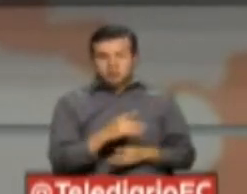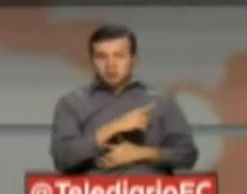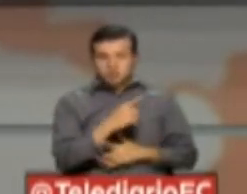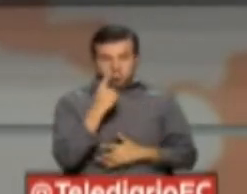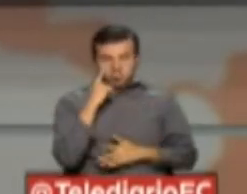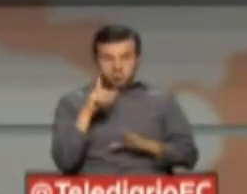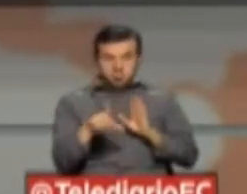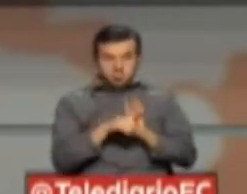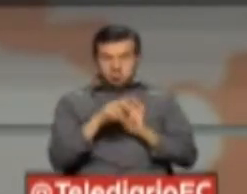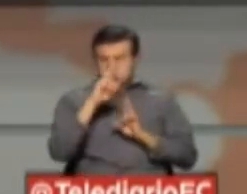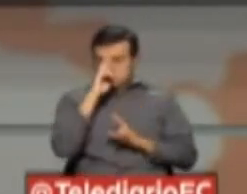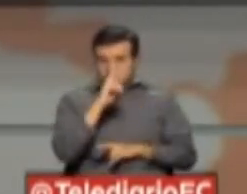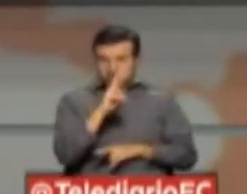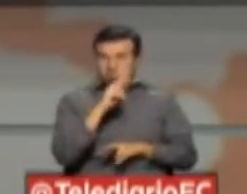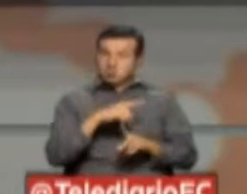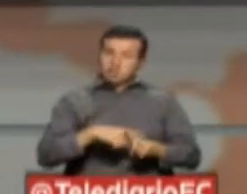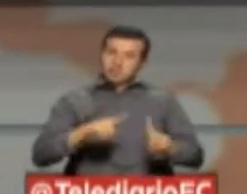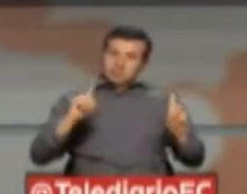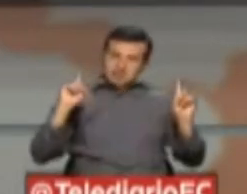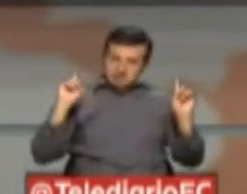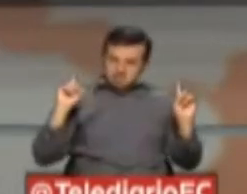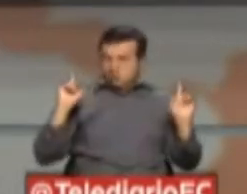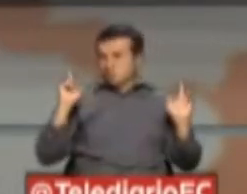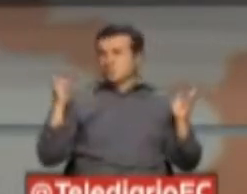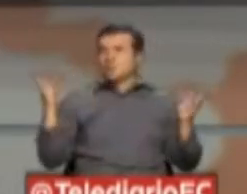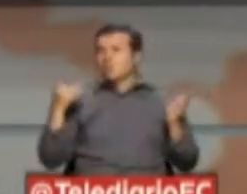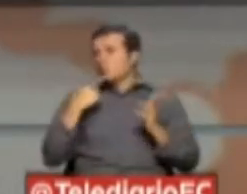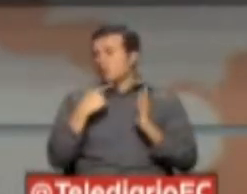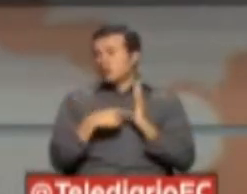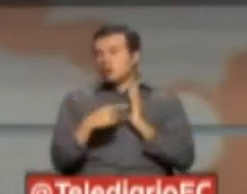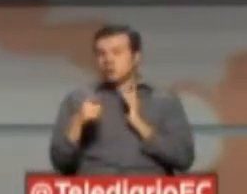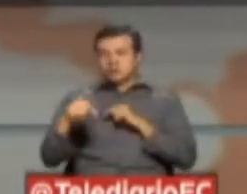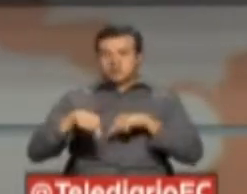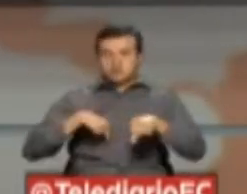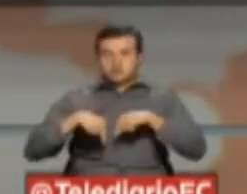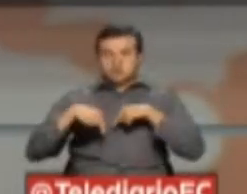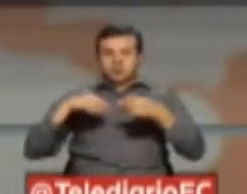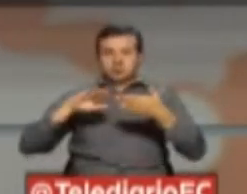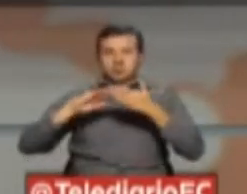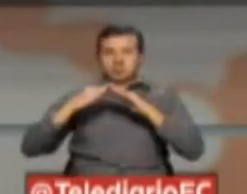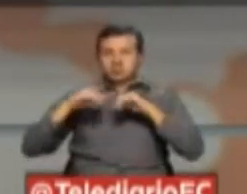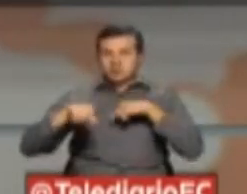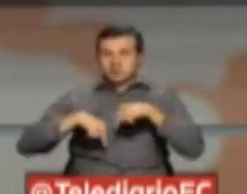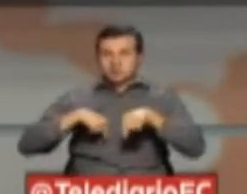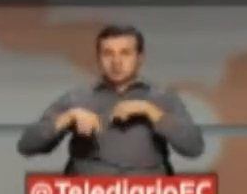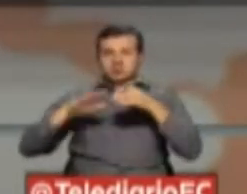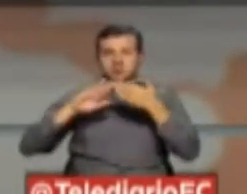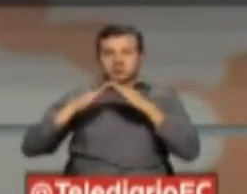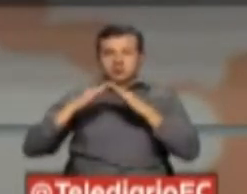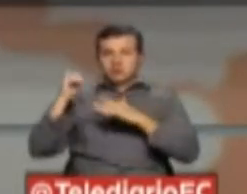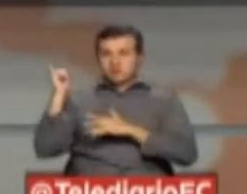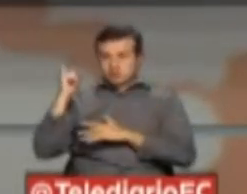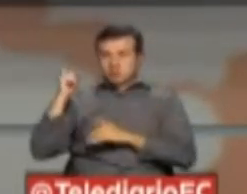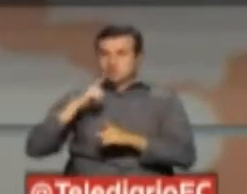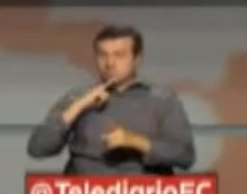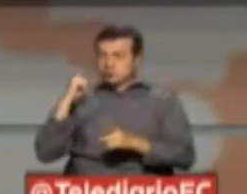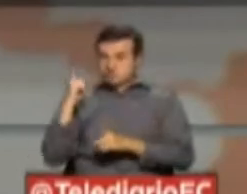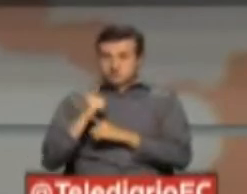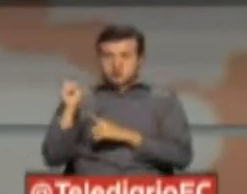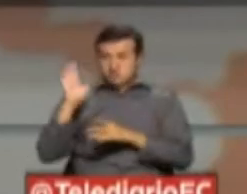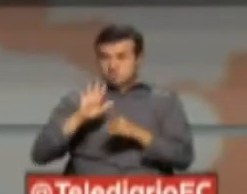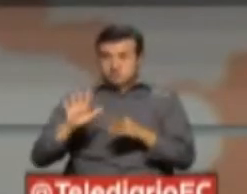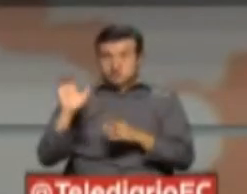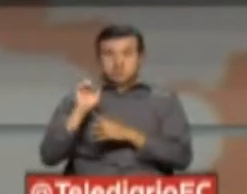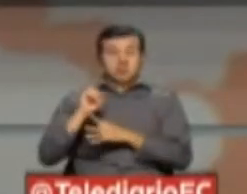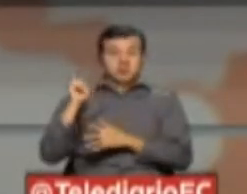enmarcados en la ley pero pongo un poco un ejemplo se está hablando del transporte comunitario no es una necesidad que tiene que tiene el país